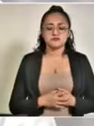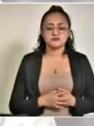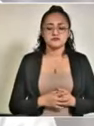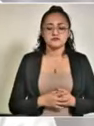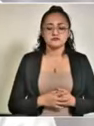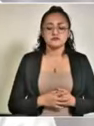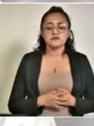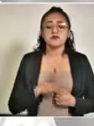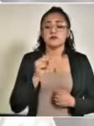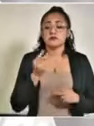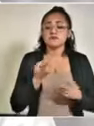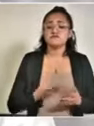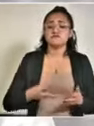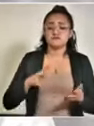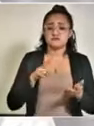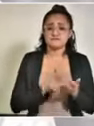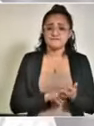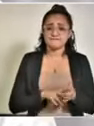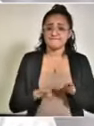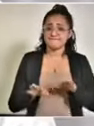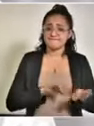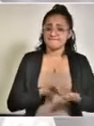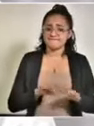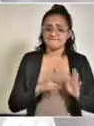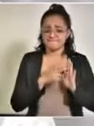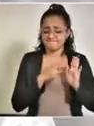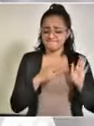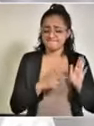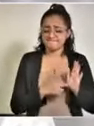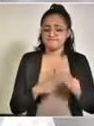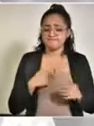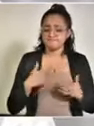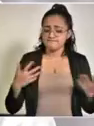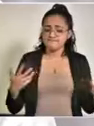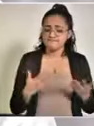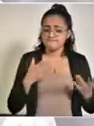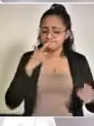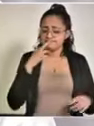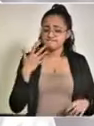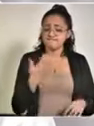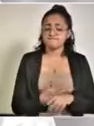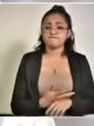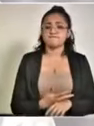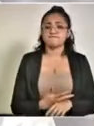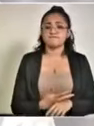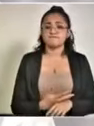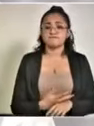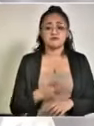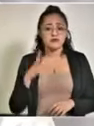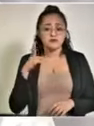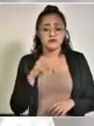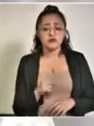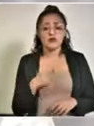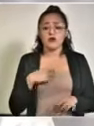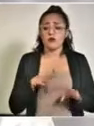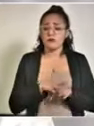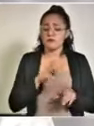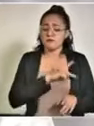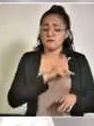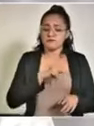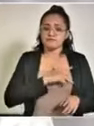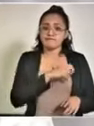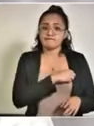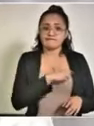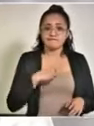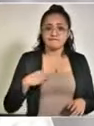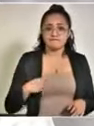si no redoblamos las medidas que tenemos que hacer, si no las volvemos una obligación